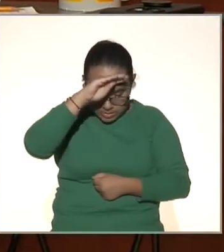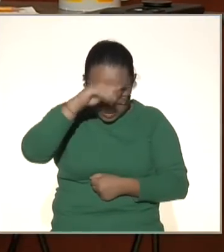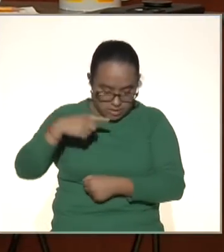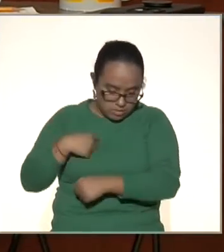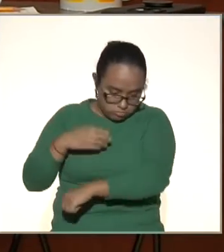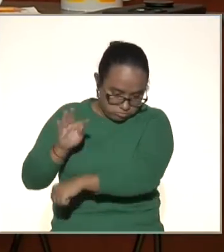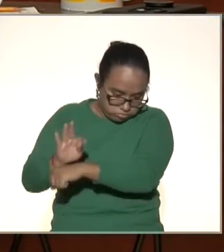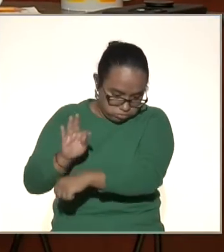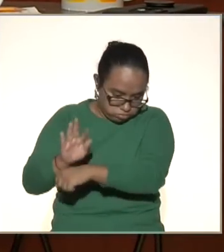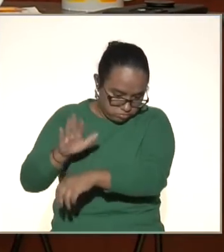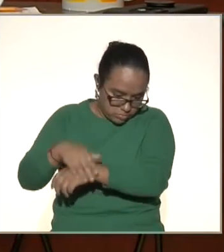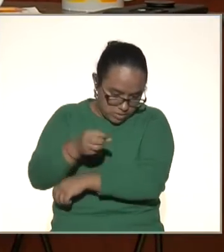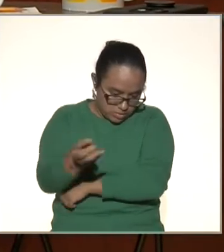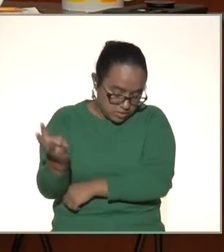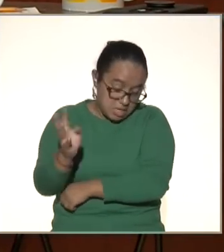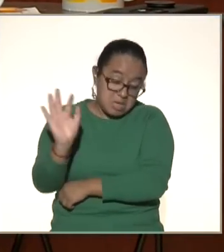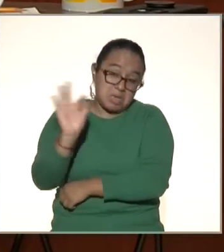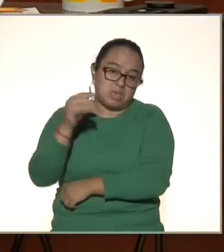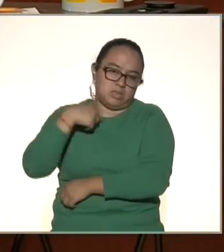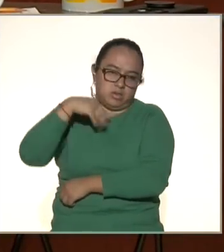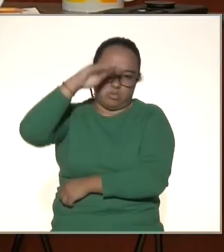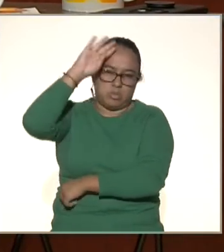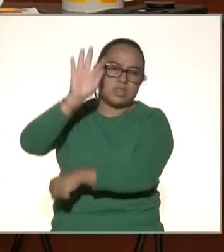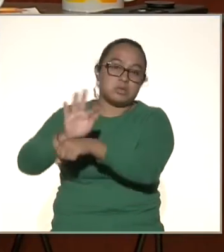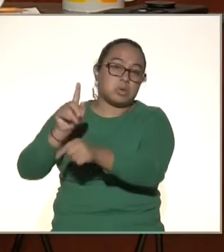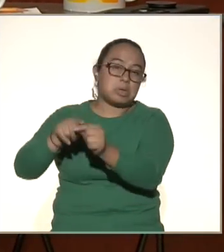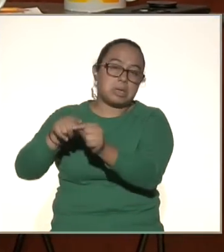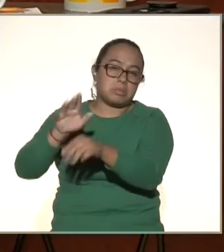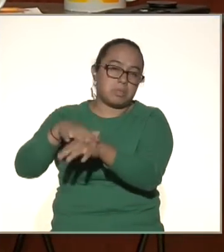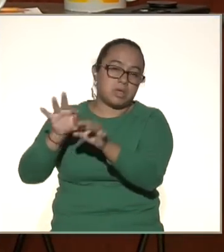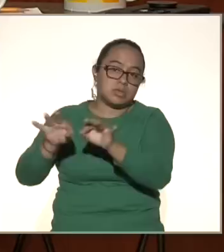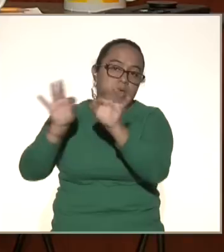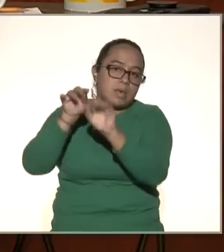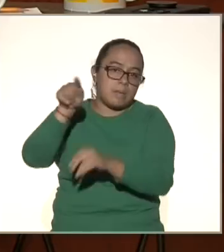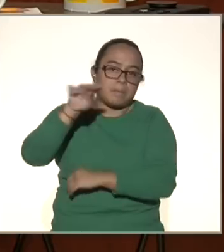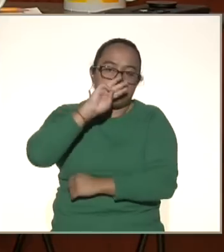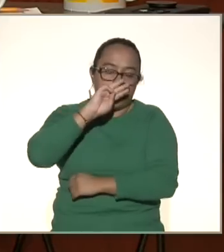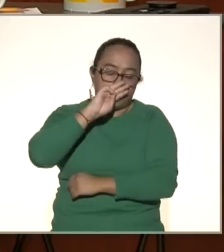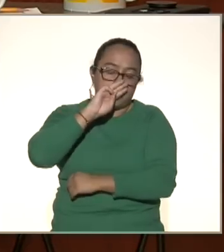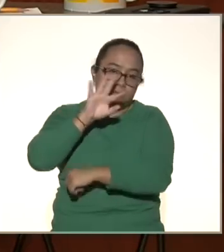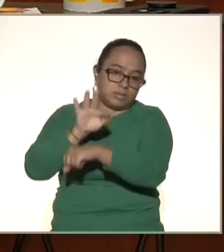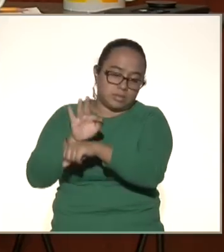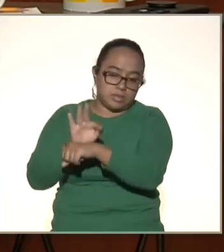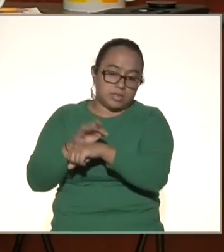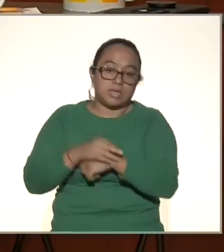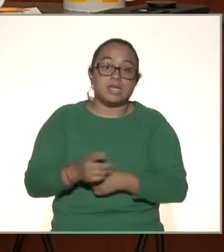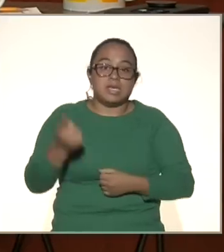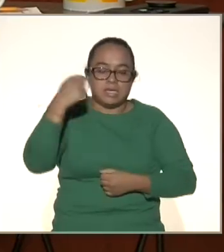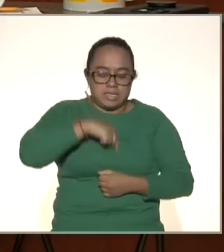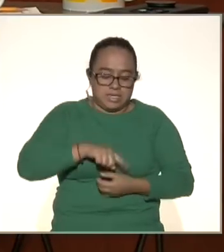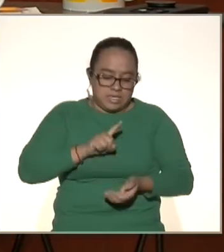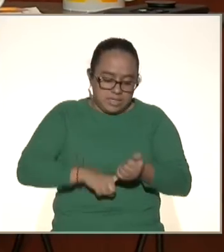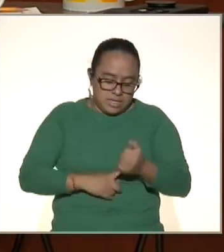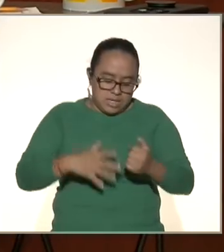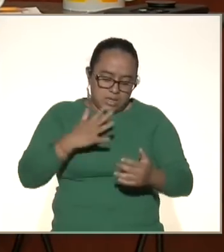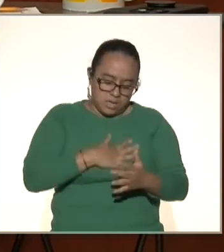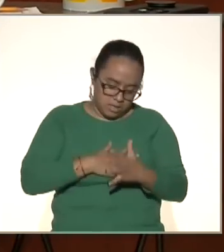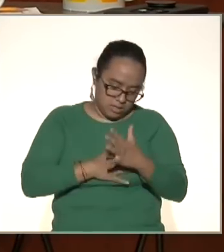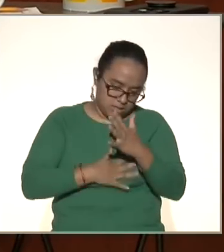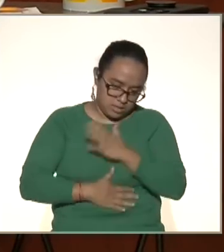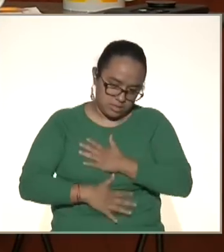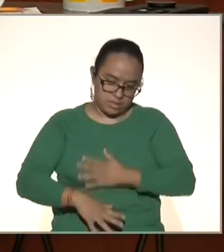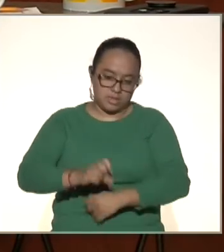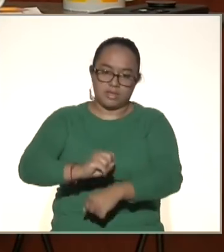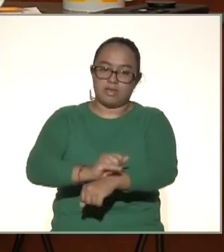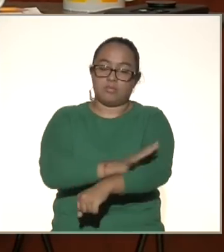este caso, considero que fue a su mamá. Este fue una parte del desgaste emocional. El segundo es